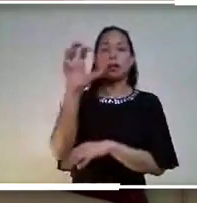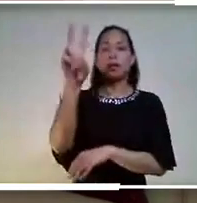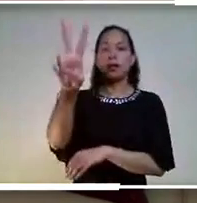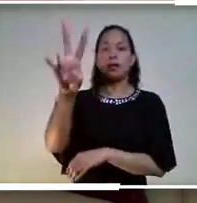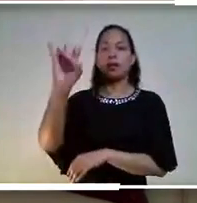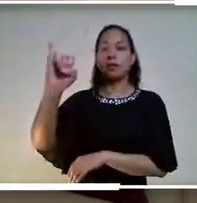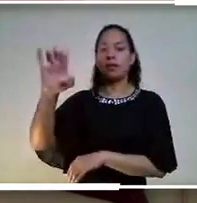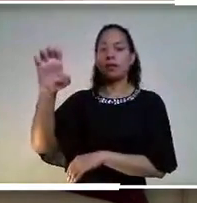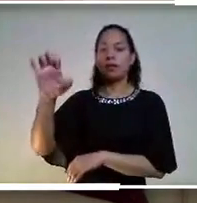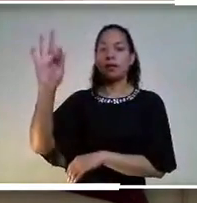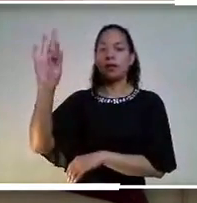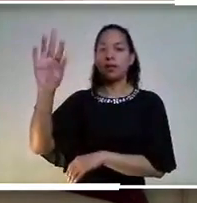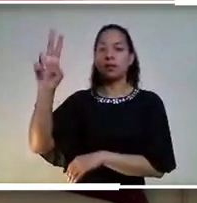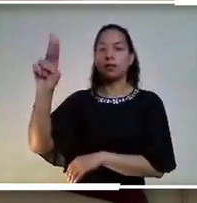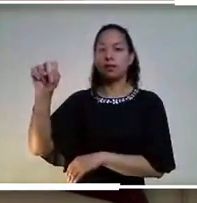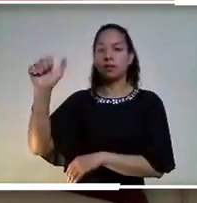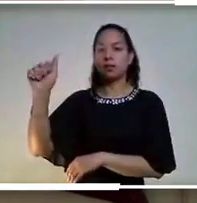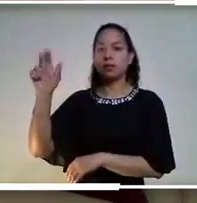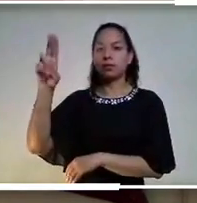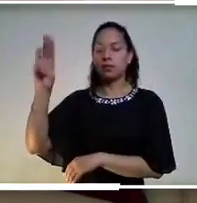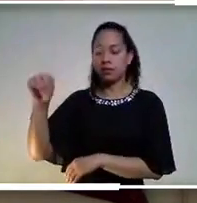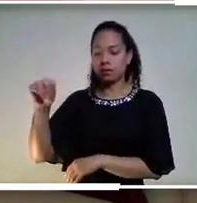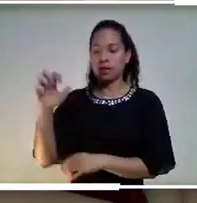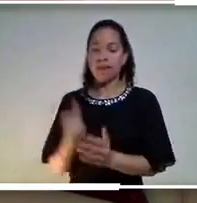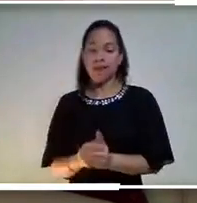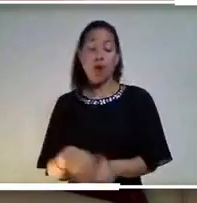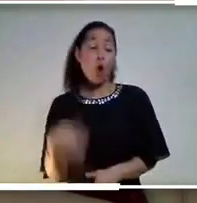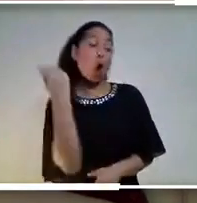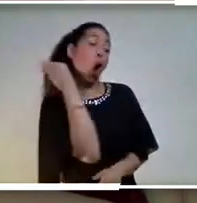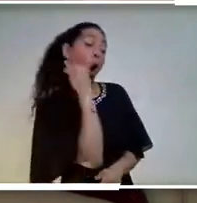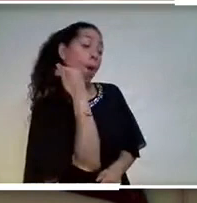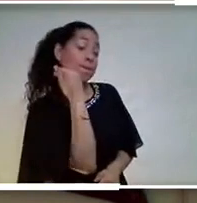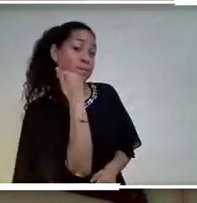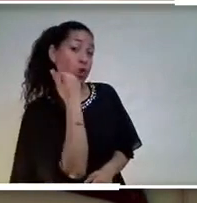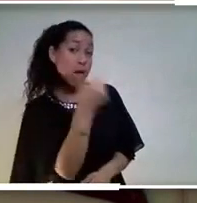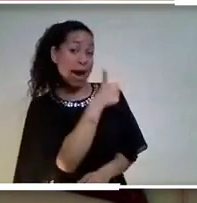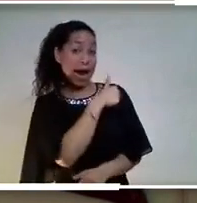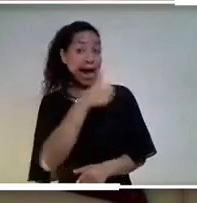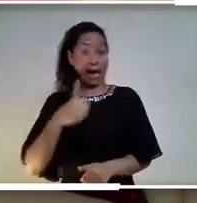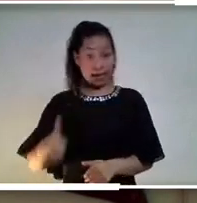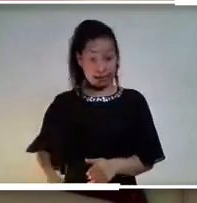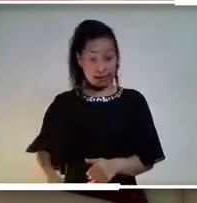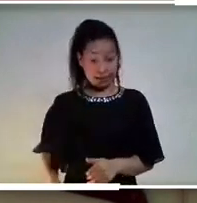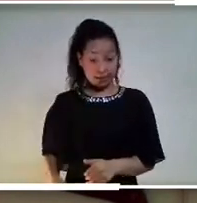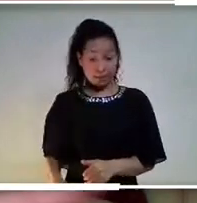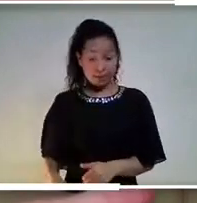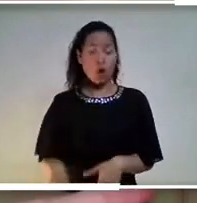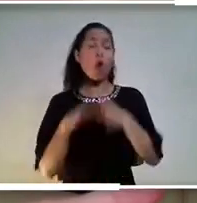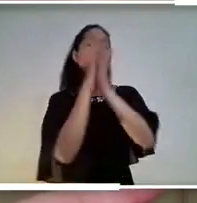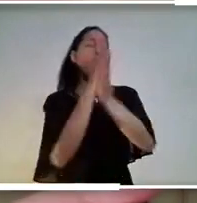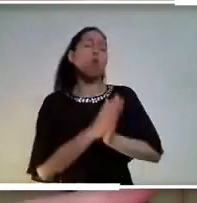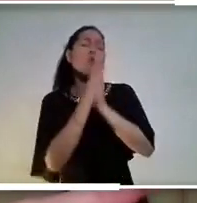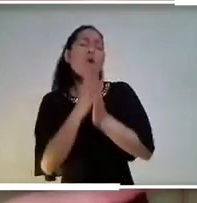séptimo día ahora más diariamente para que dios proteger a su hijo quiero haber sido reclutado y estaba sirviendo a la armada los